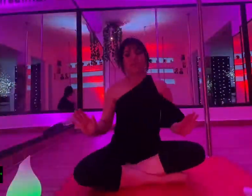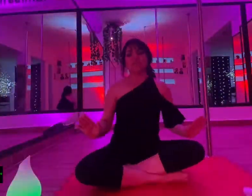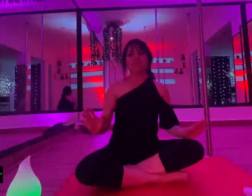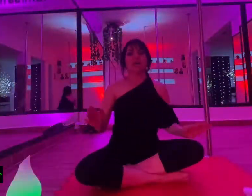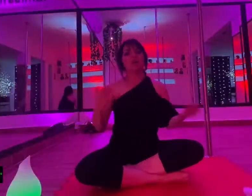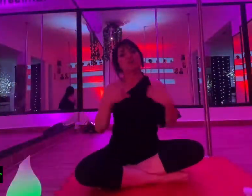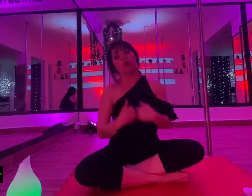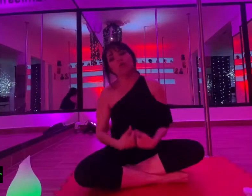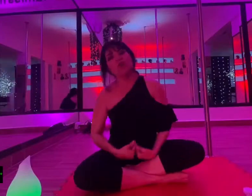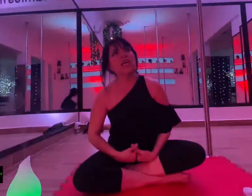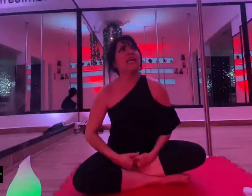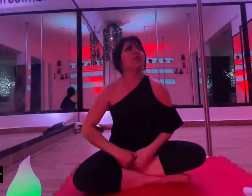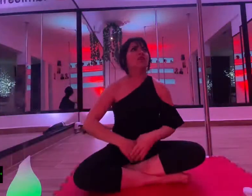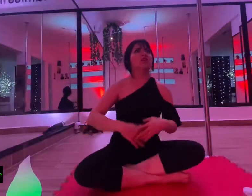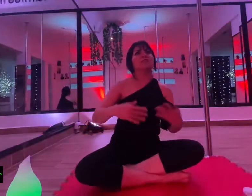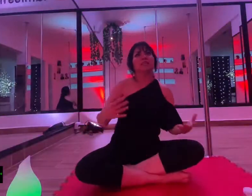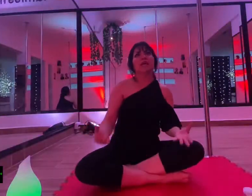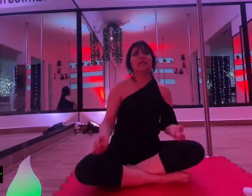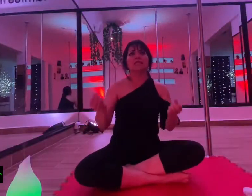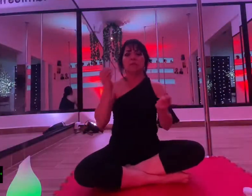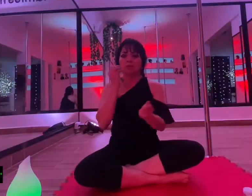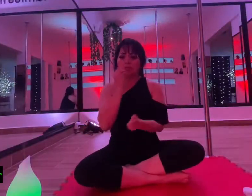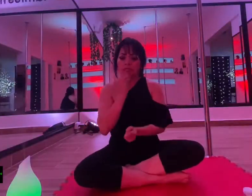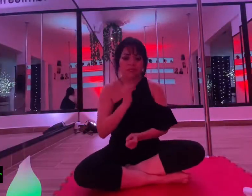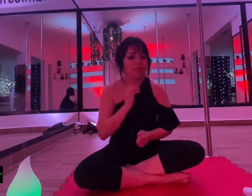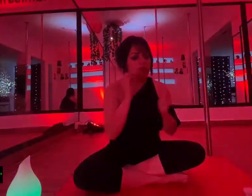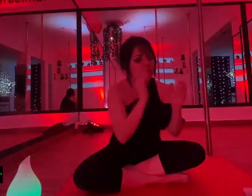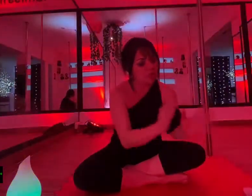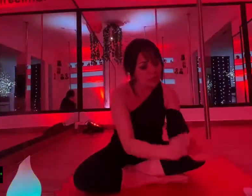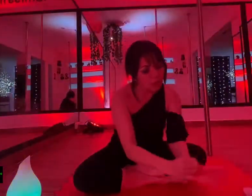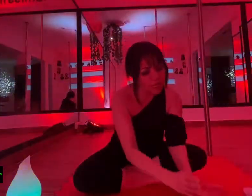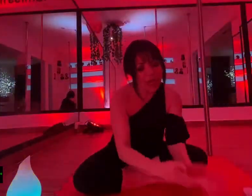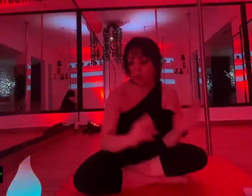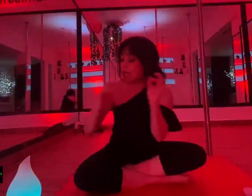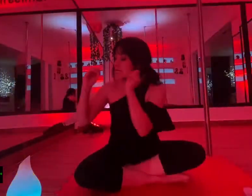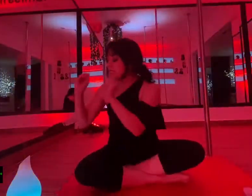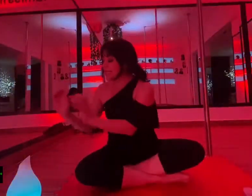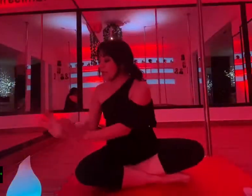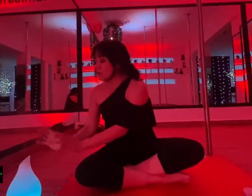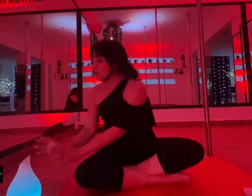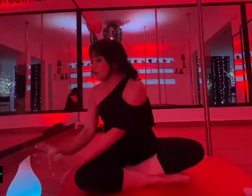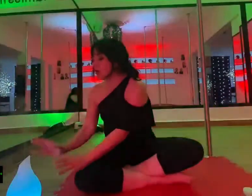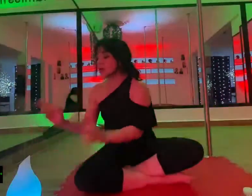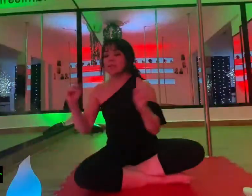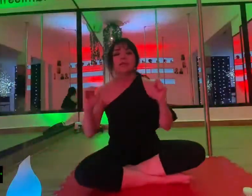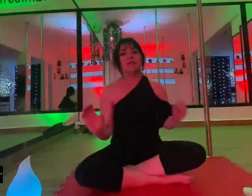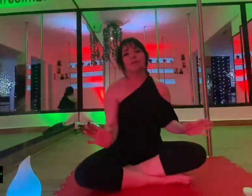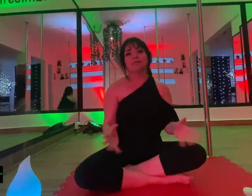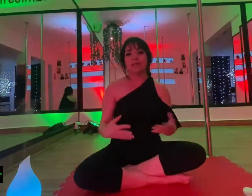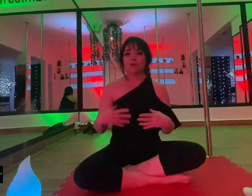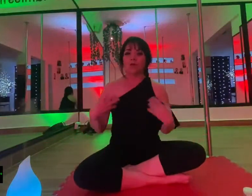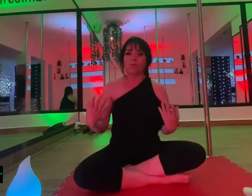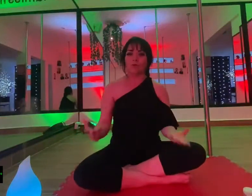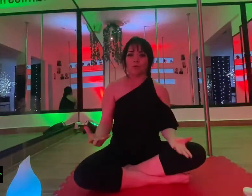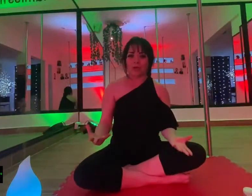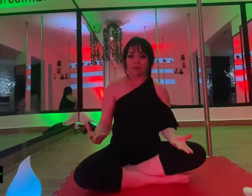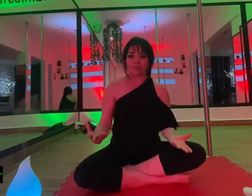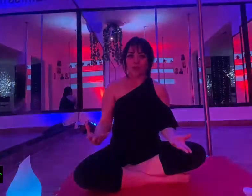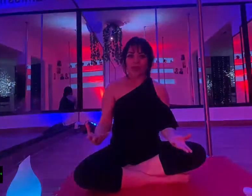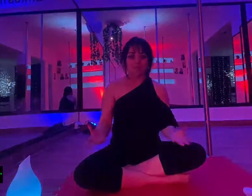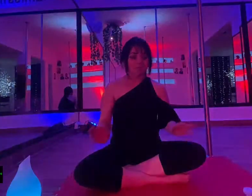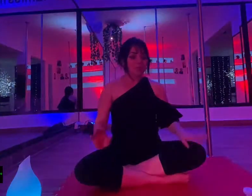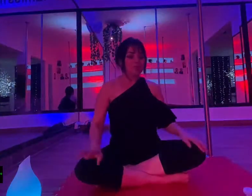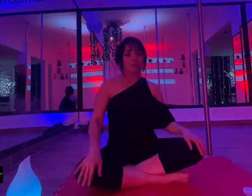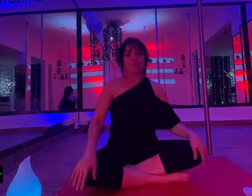yo sentadita, hoy tengo flojera, no quiero hacer nada, ya me pinté tantito, ya tengo el agua, ya tengo mi olor y me siento muy